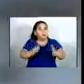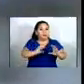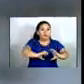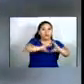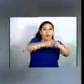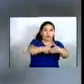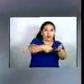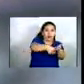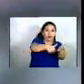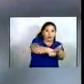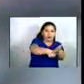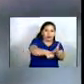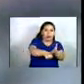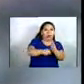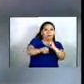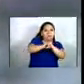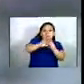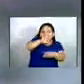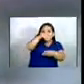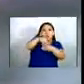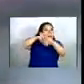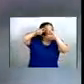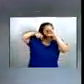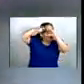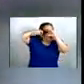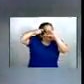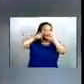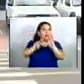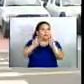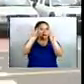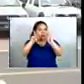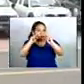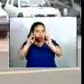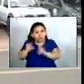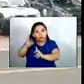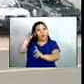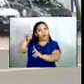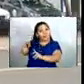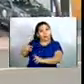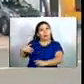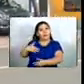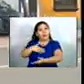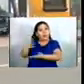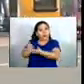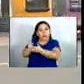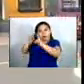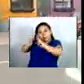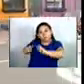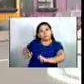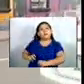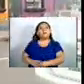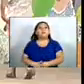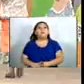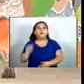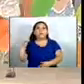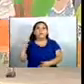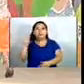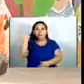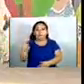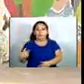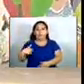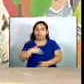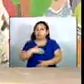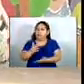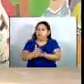de incluir un video que circuló en redes sociales a la investigación contra el funcionario por el impago del FODES. Zelaya dice estar